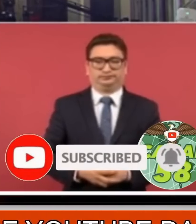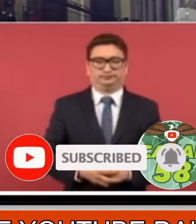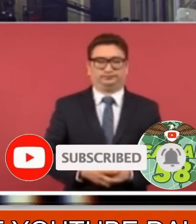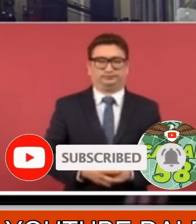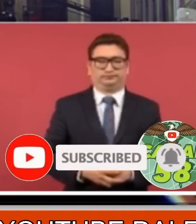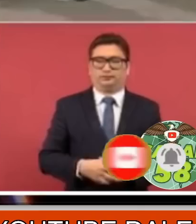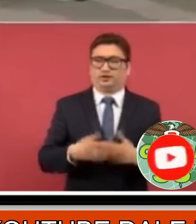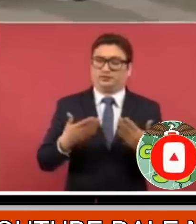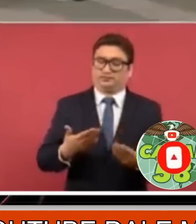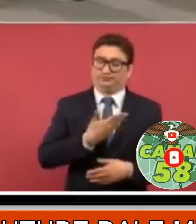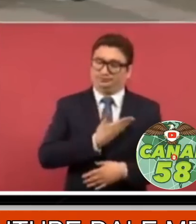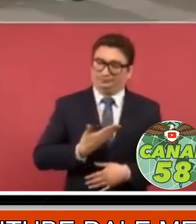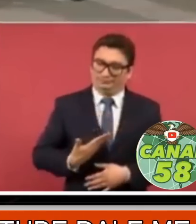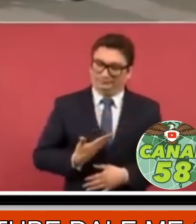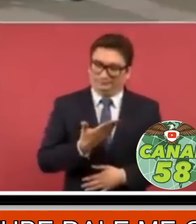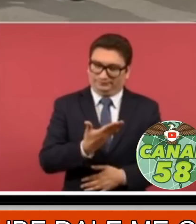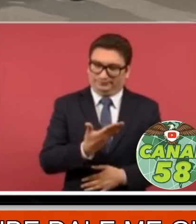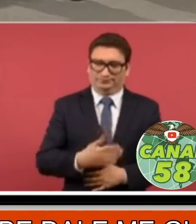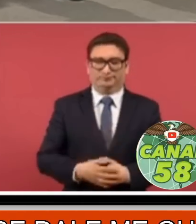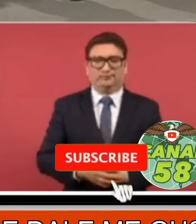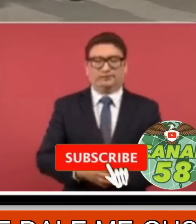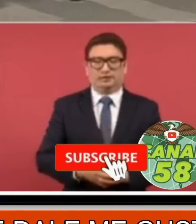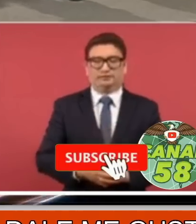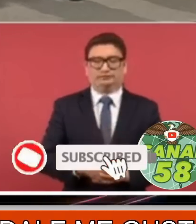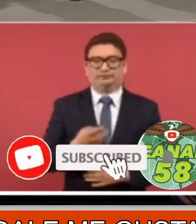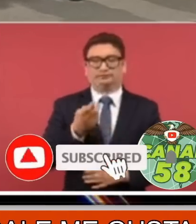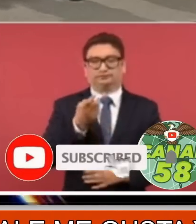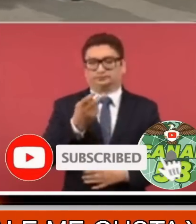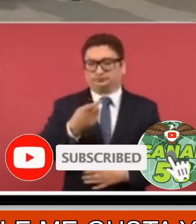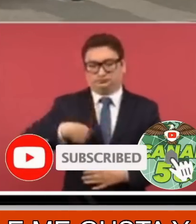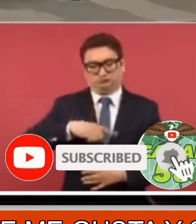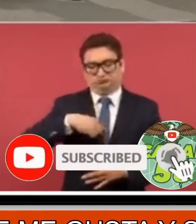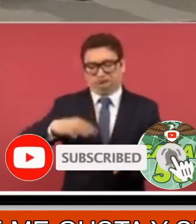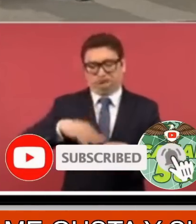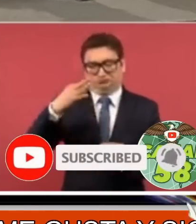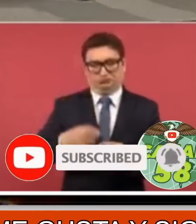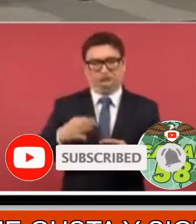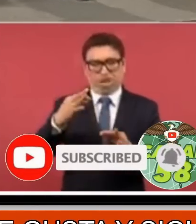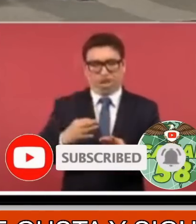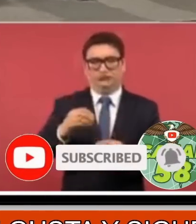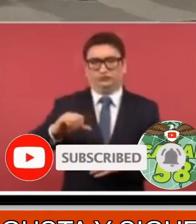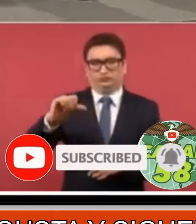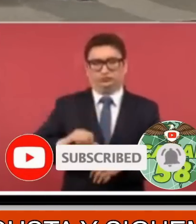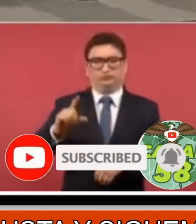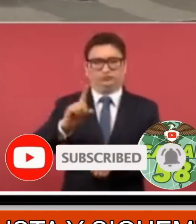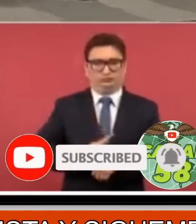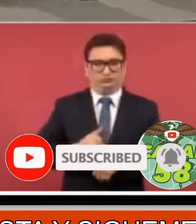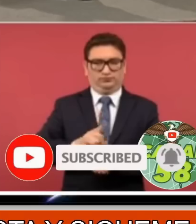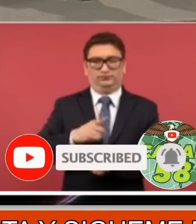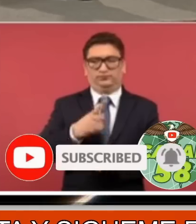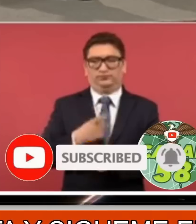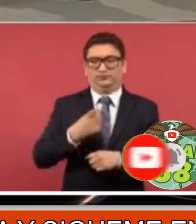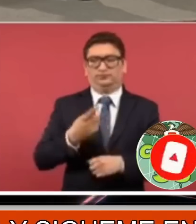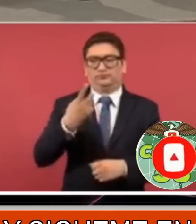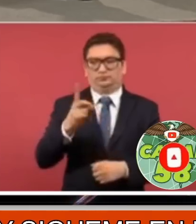Pues, presidente, con eso concluimos la jornada del día de hoy, 1